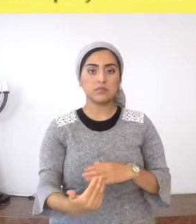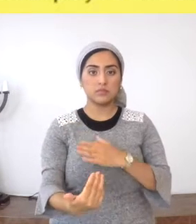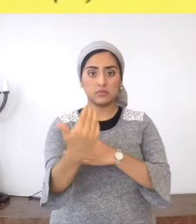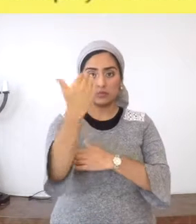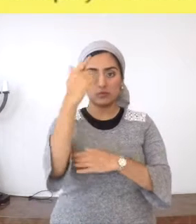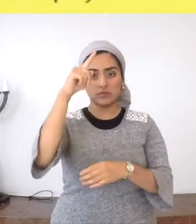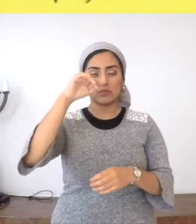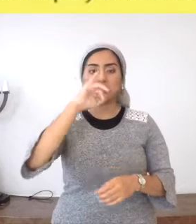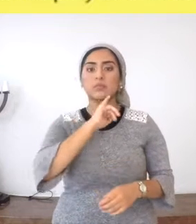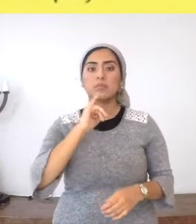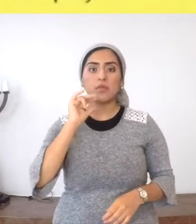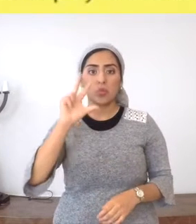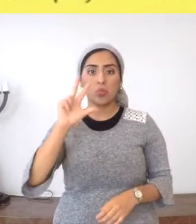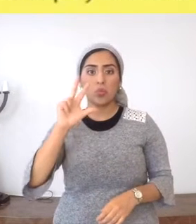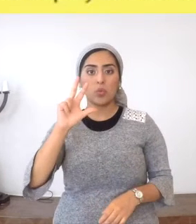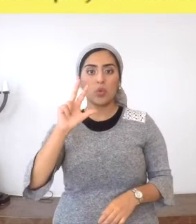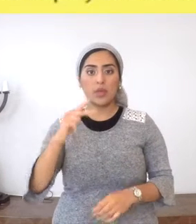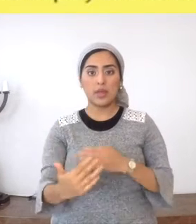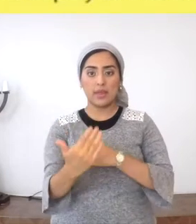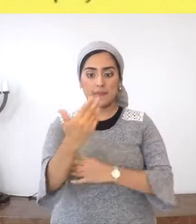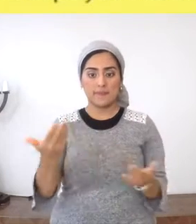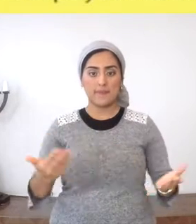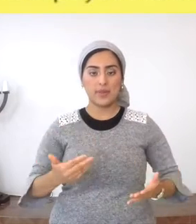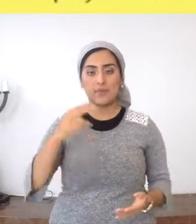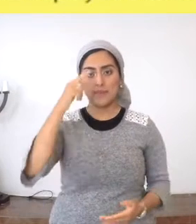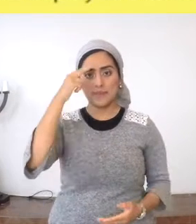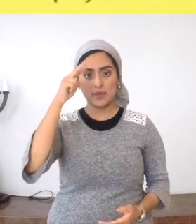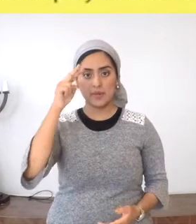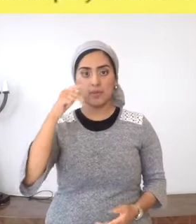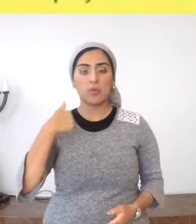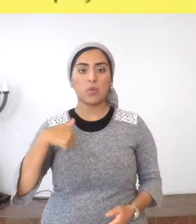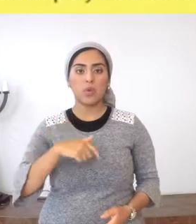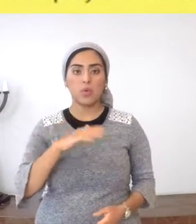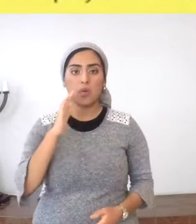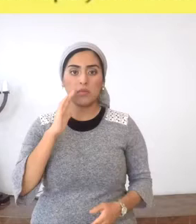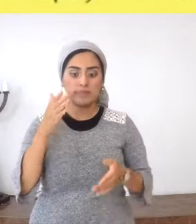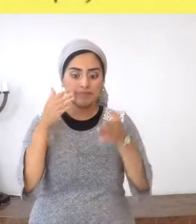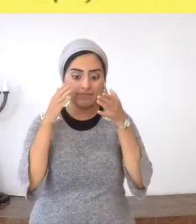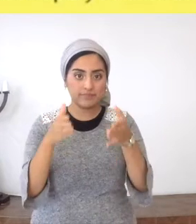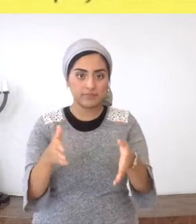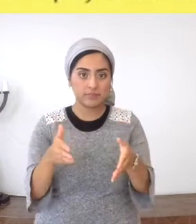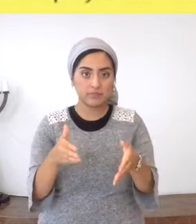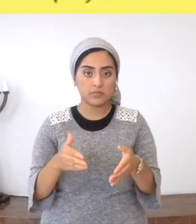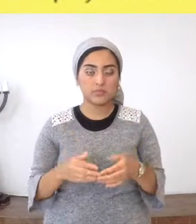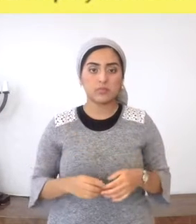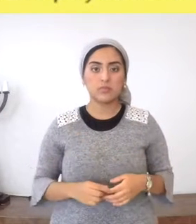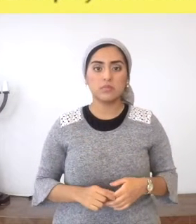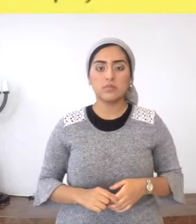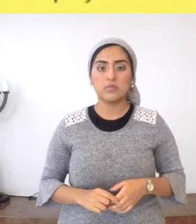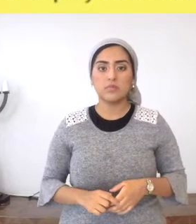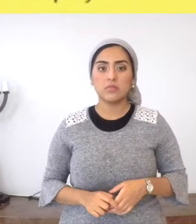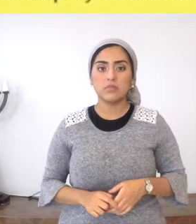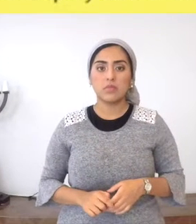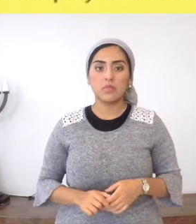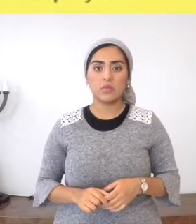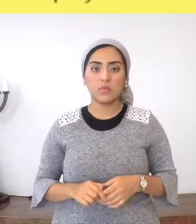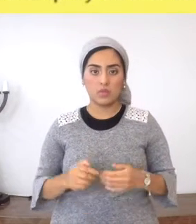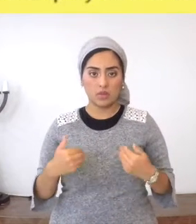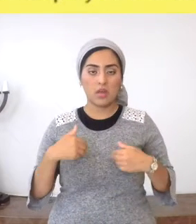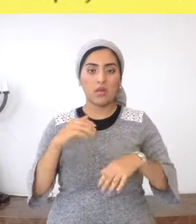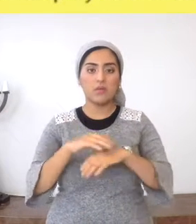Y media de la mañana Hora central de Jerusalén Tres de la mañana Hora central de México Nosotros vamos a estar pendientes